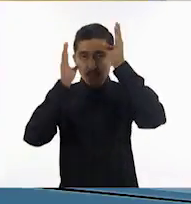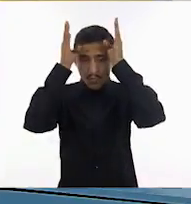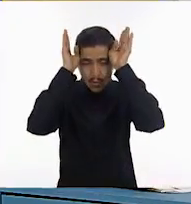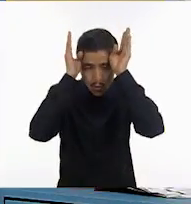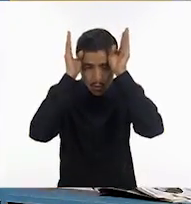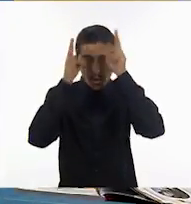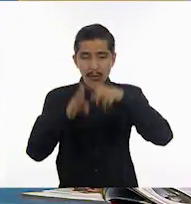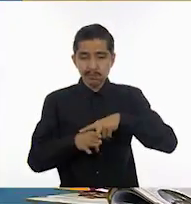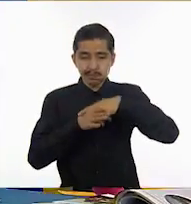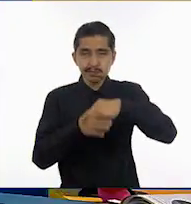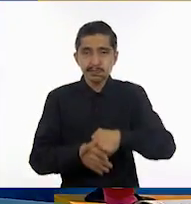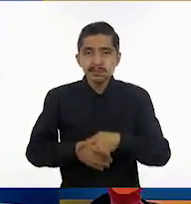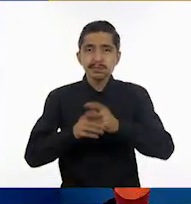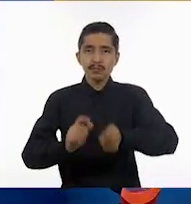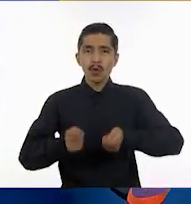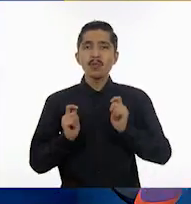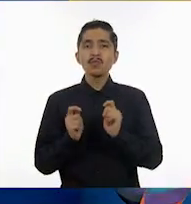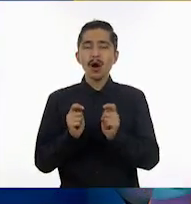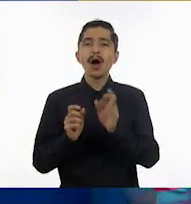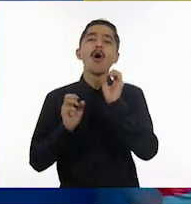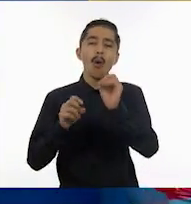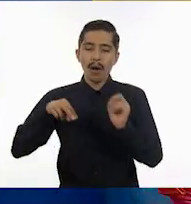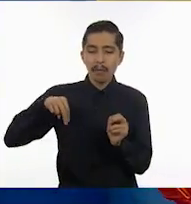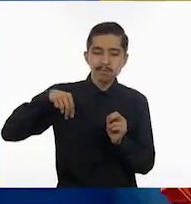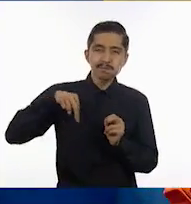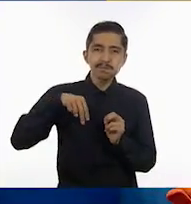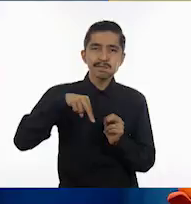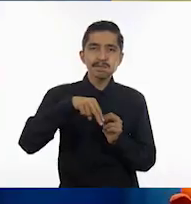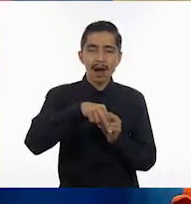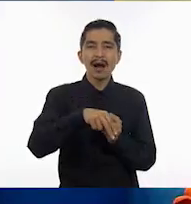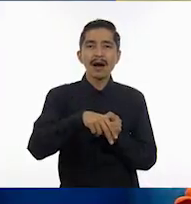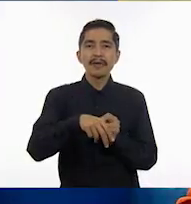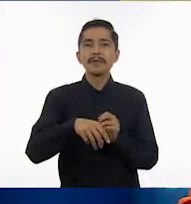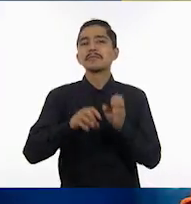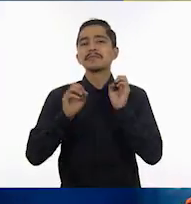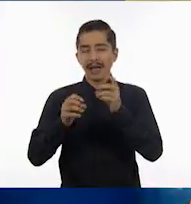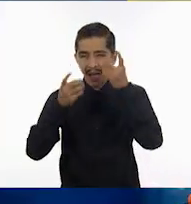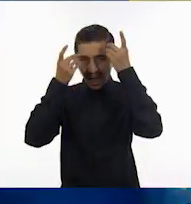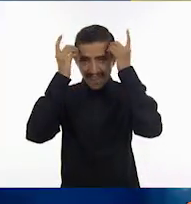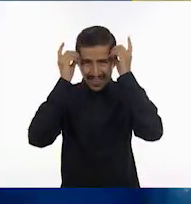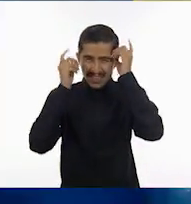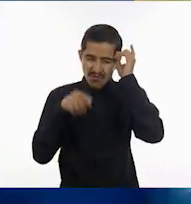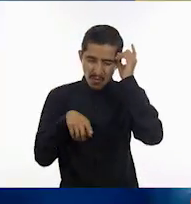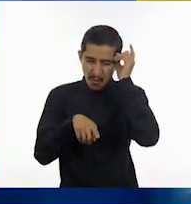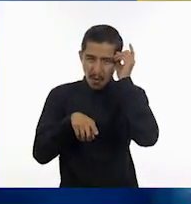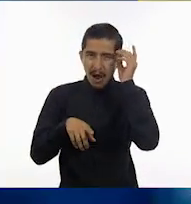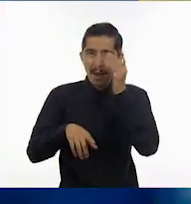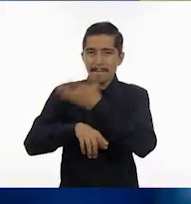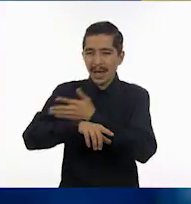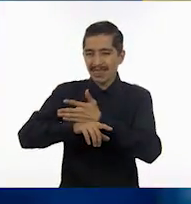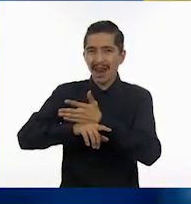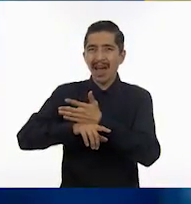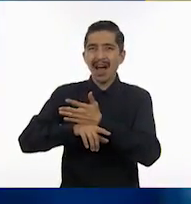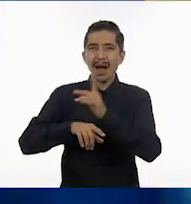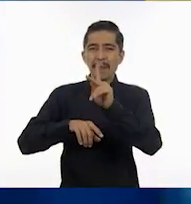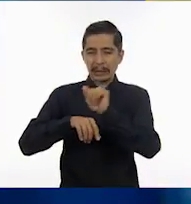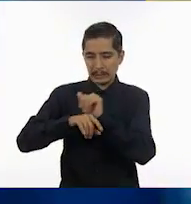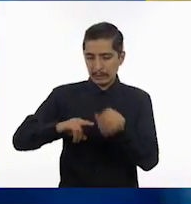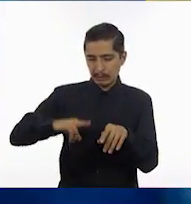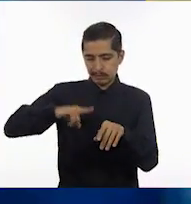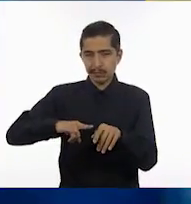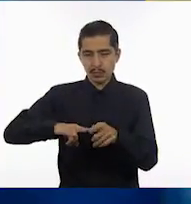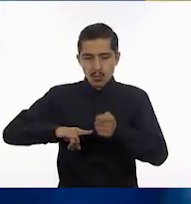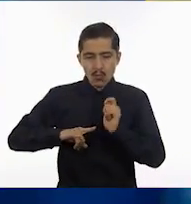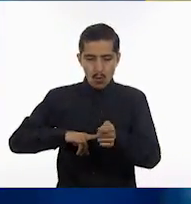o en diligencia, que así eran como se llamaban las carrozas que eran arrastradas por caballos. Otra dificultad era